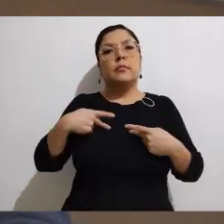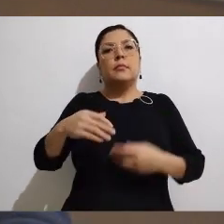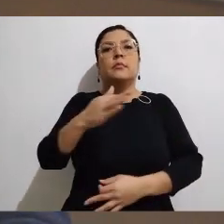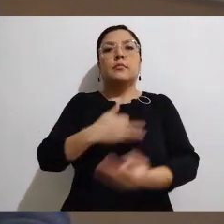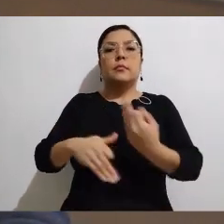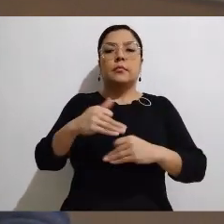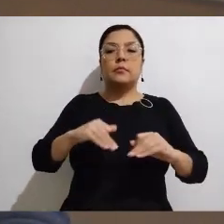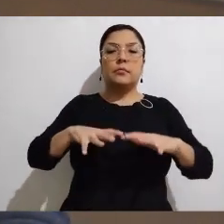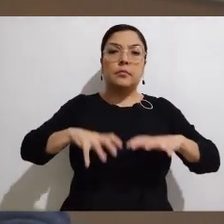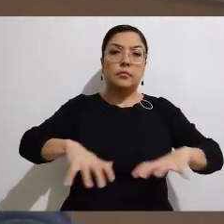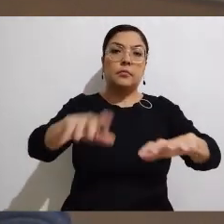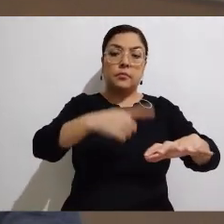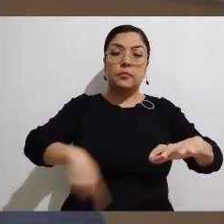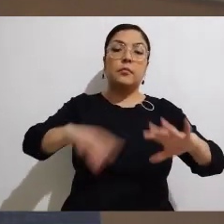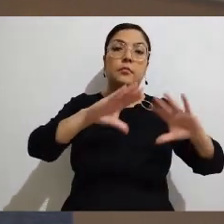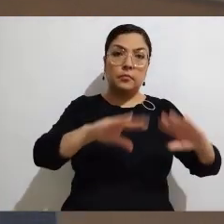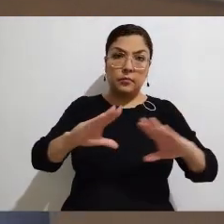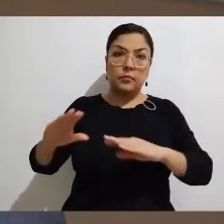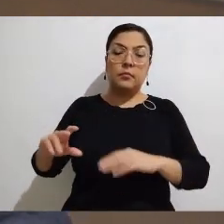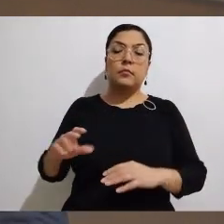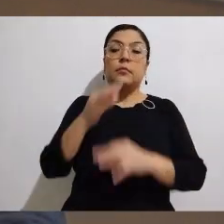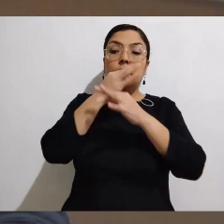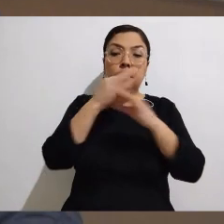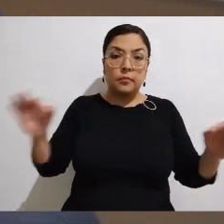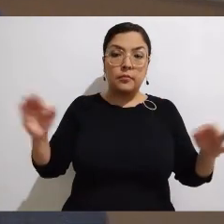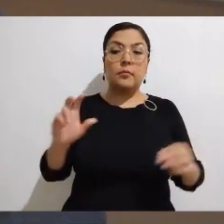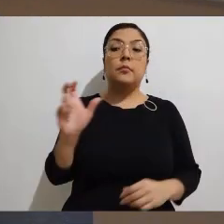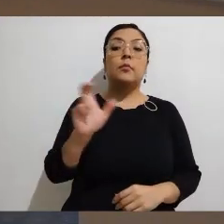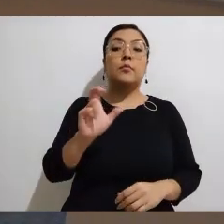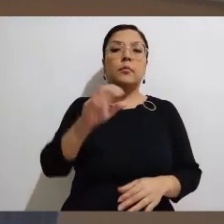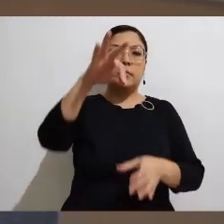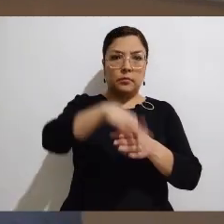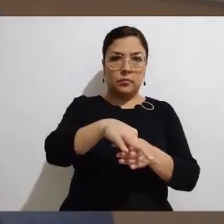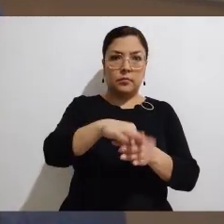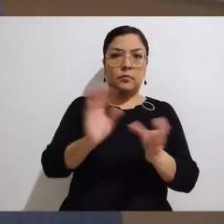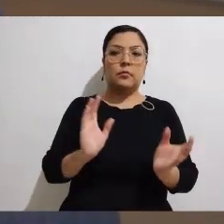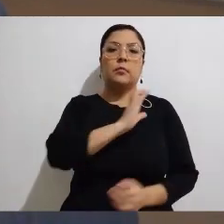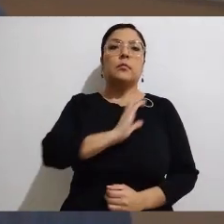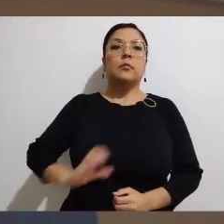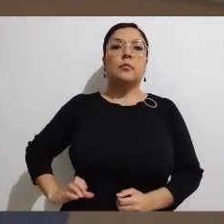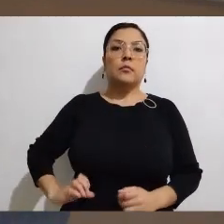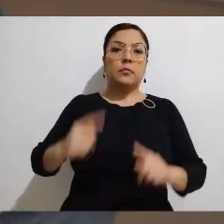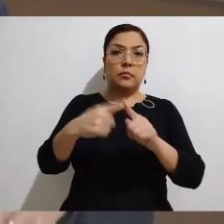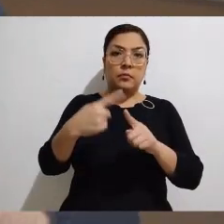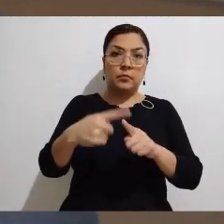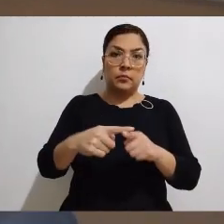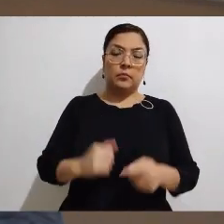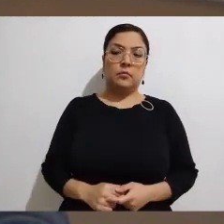enterada de cuándo es la elección, de qué candidatos participan, es decir, de que haya una